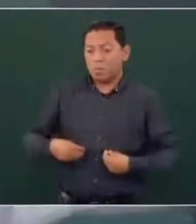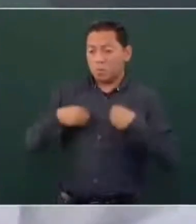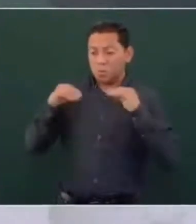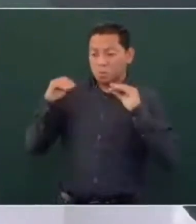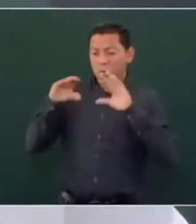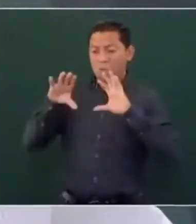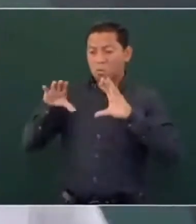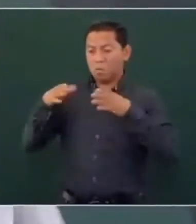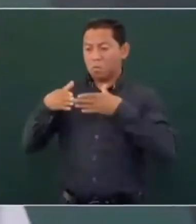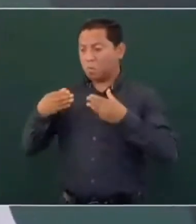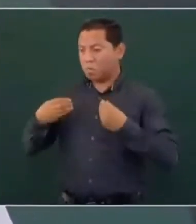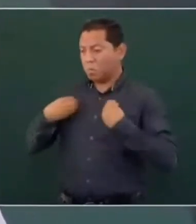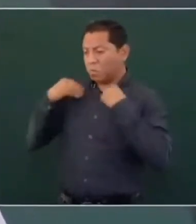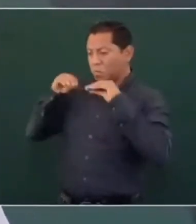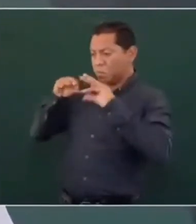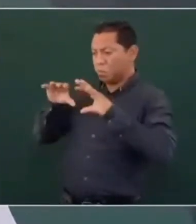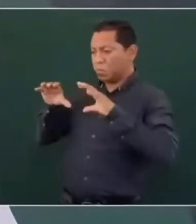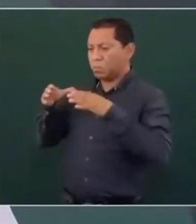¿Cómo justifican